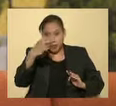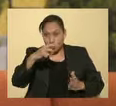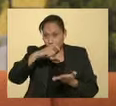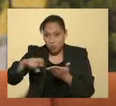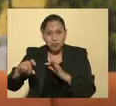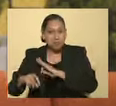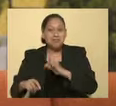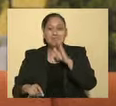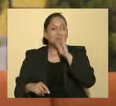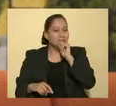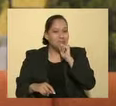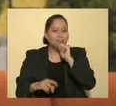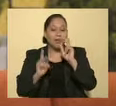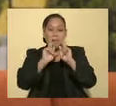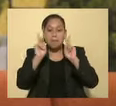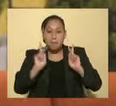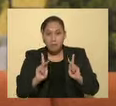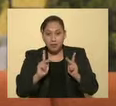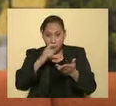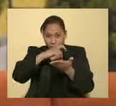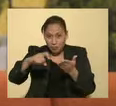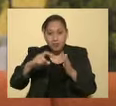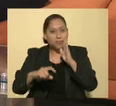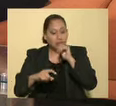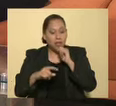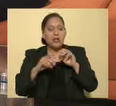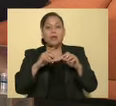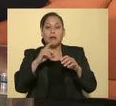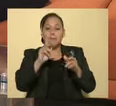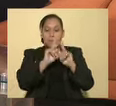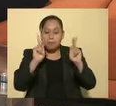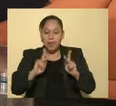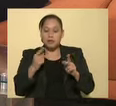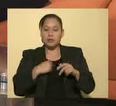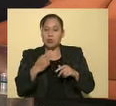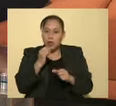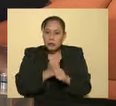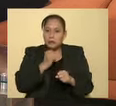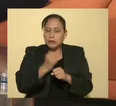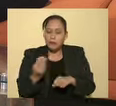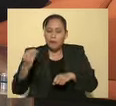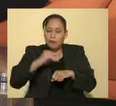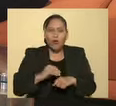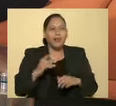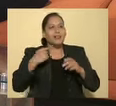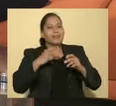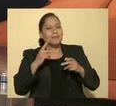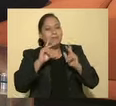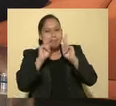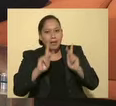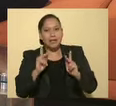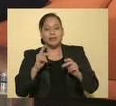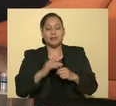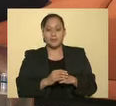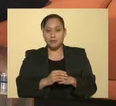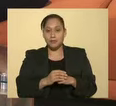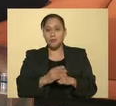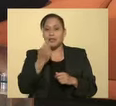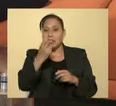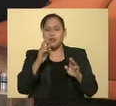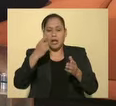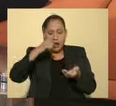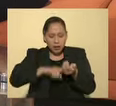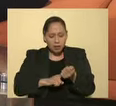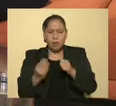con nada. La paz, no porque tengas coches, la paz la forjas, la trabajas en tu interior y empiezas